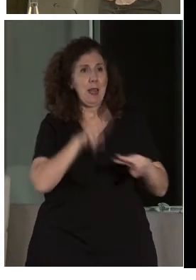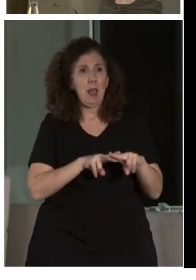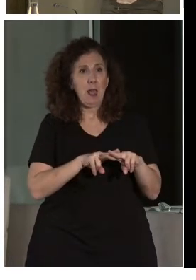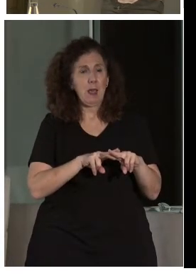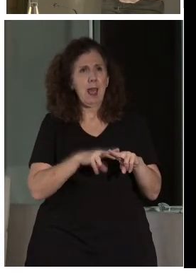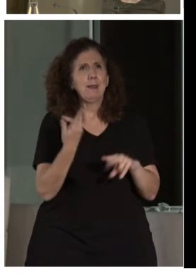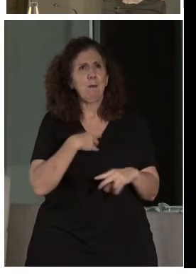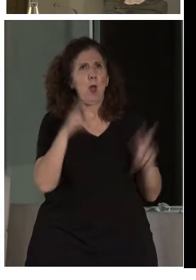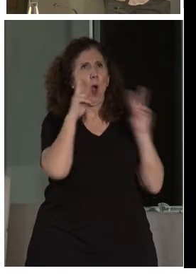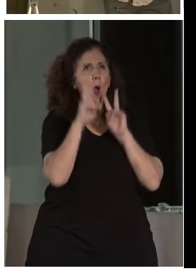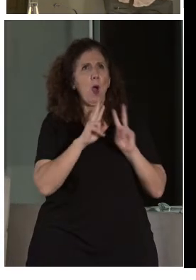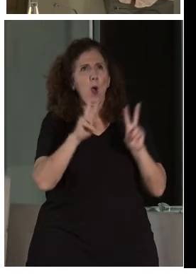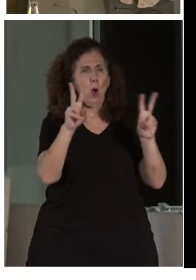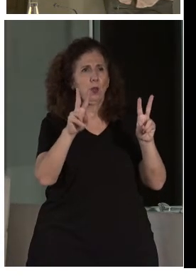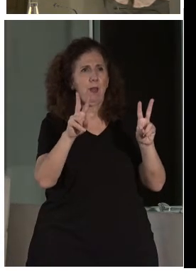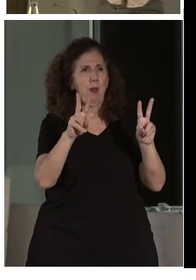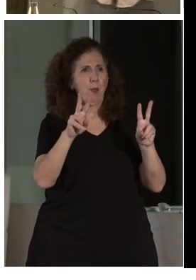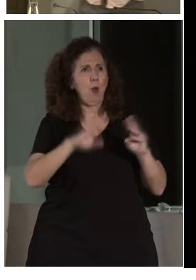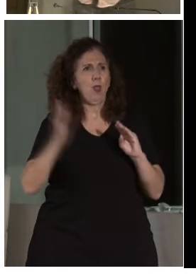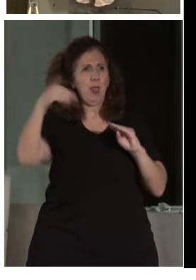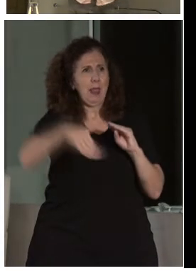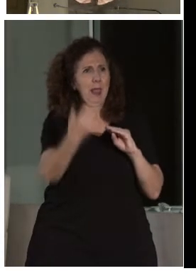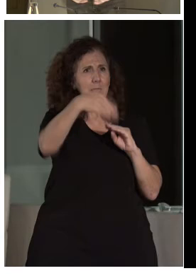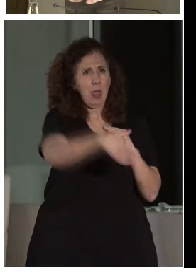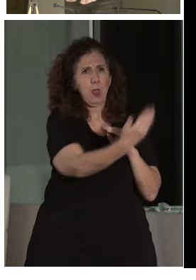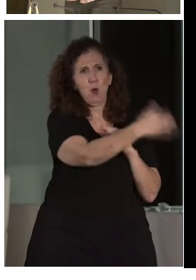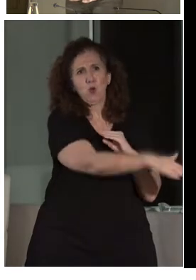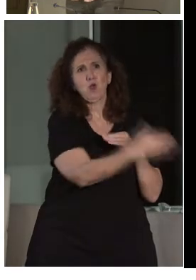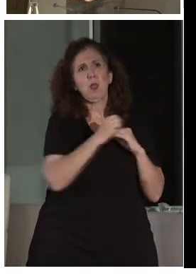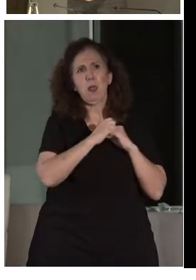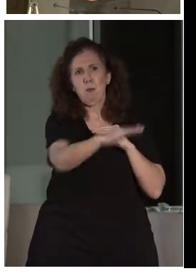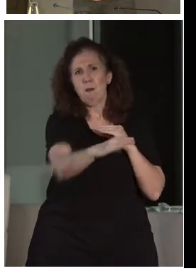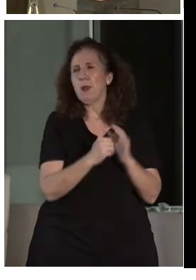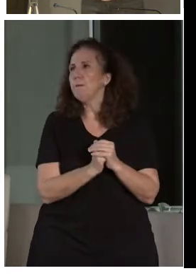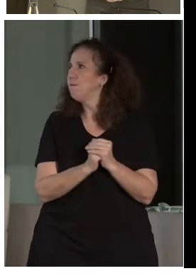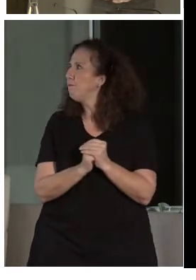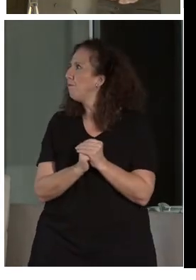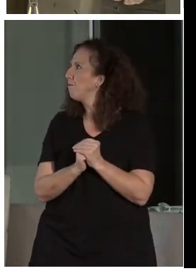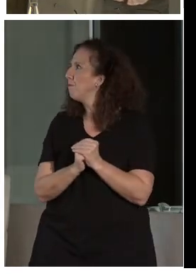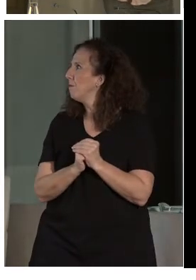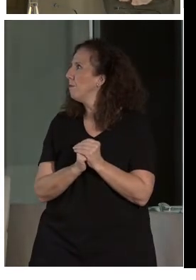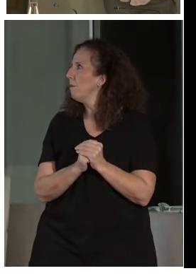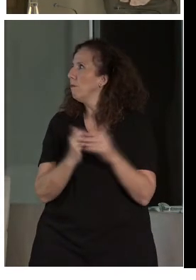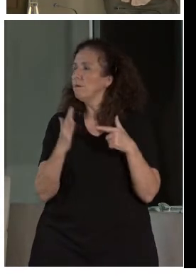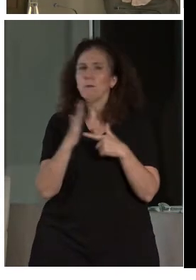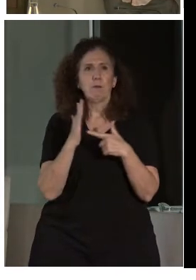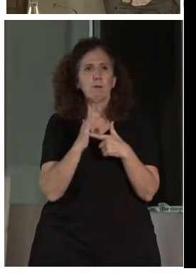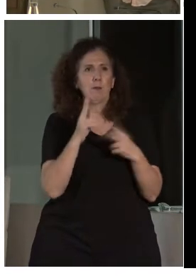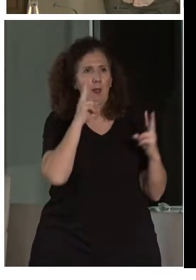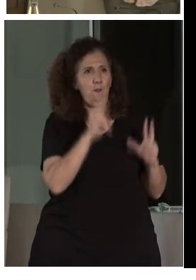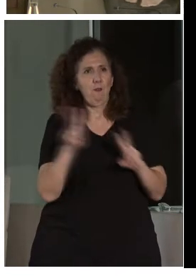de cetáceos pegado a la costa. O sea, un sitio muy rico, muy variado en nada, ¿no? Y luego, desde luego, con